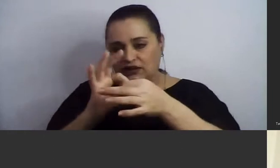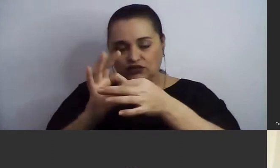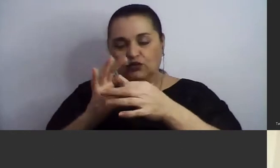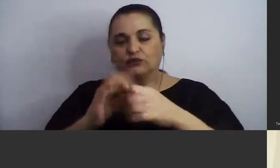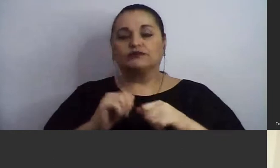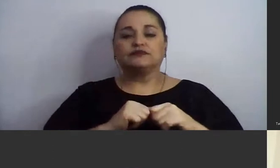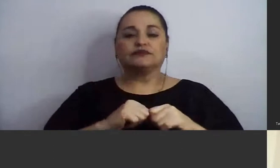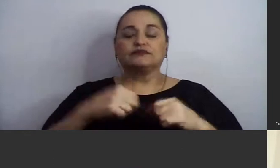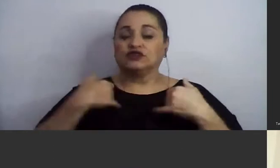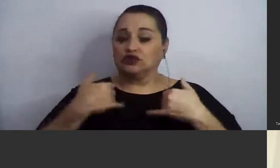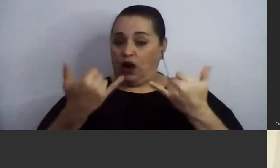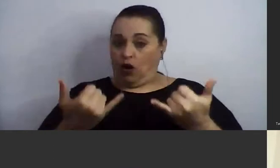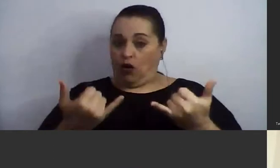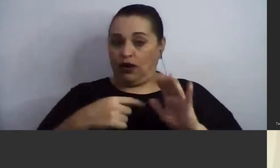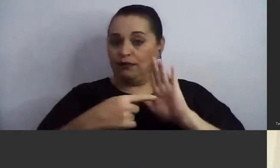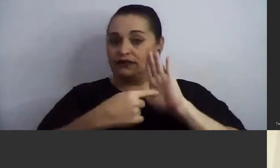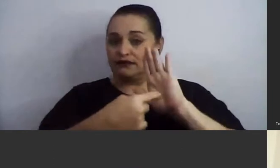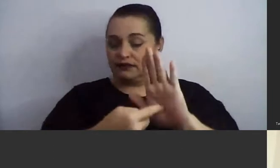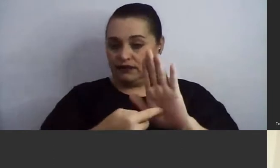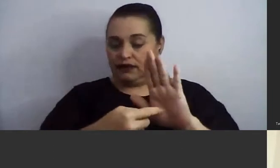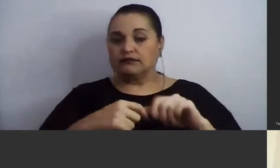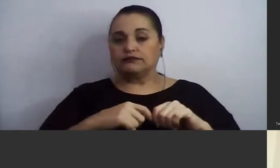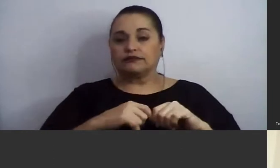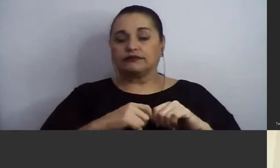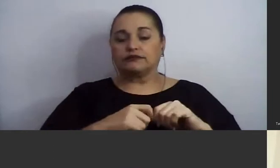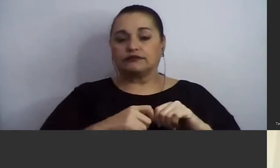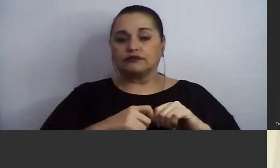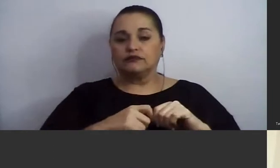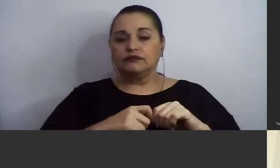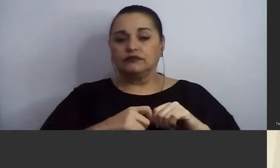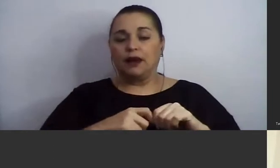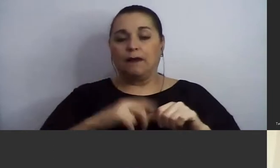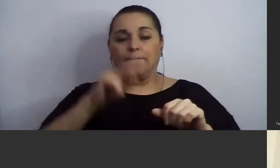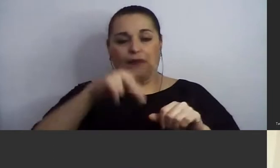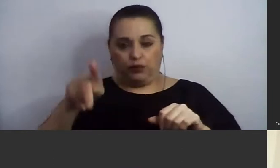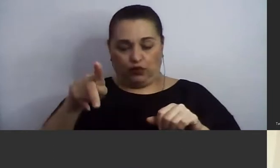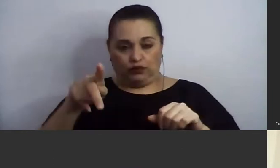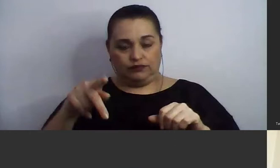voy a presentar una un powerpoint